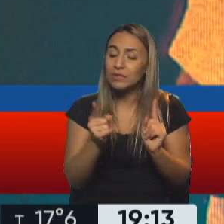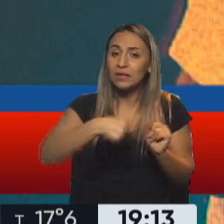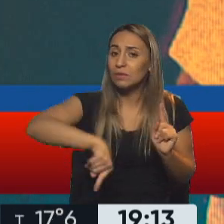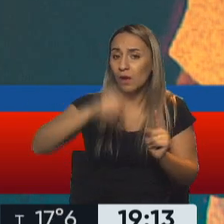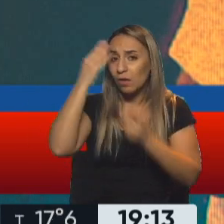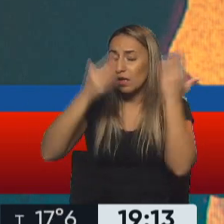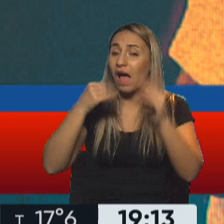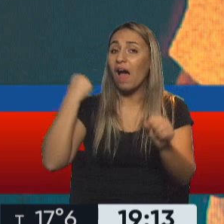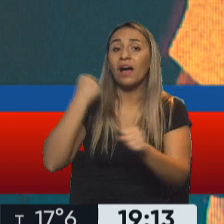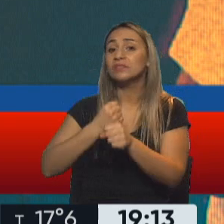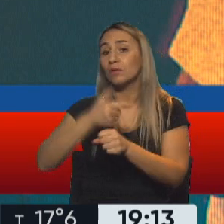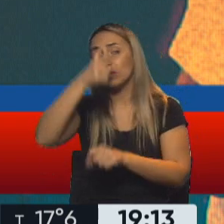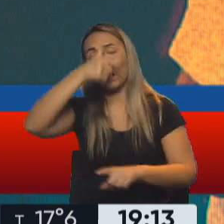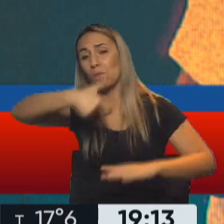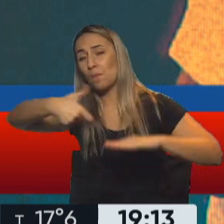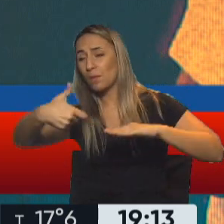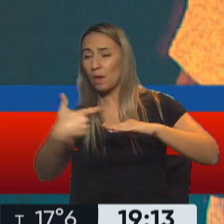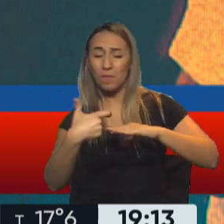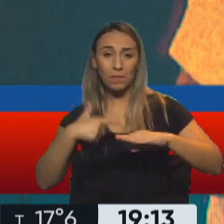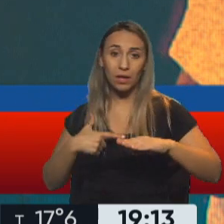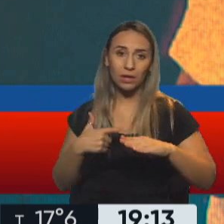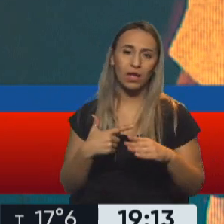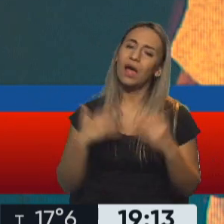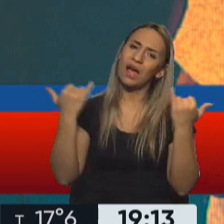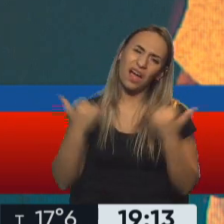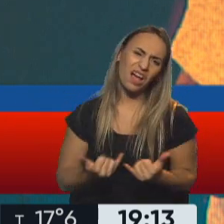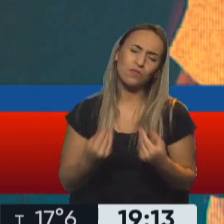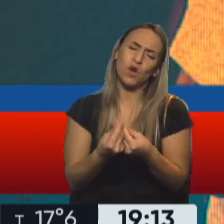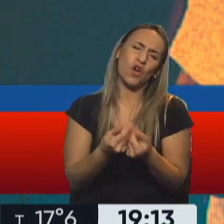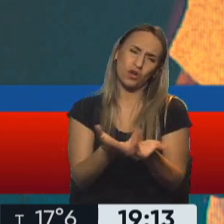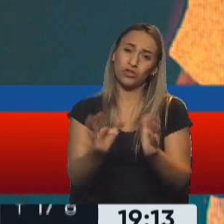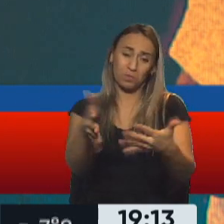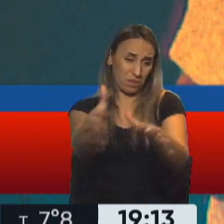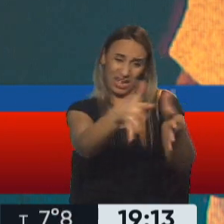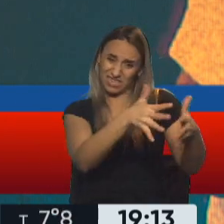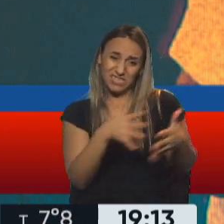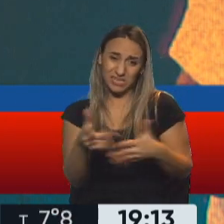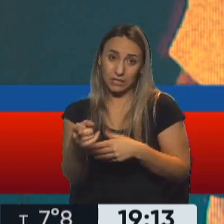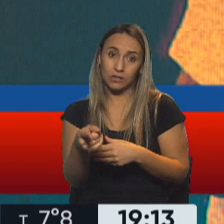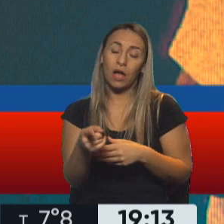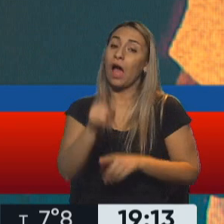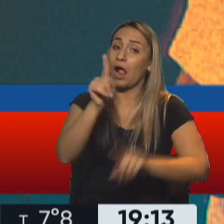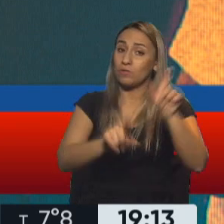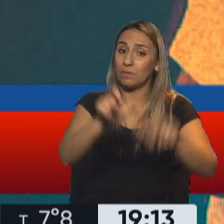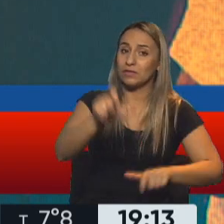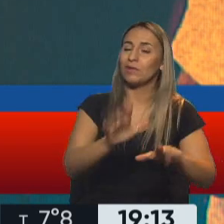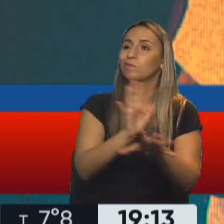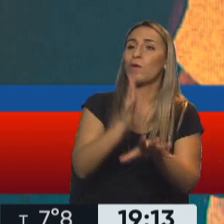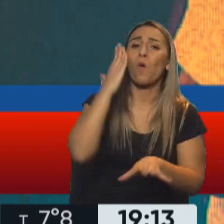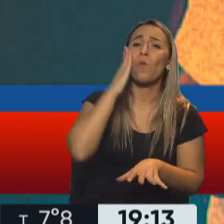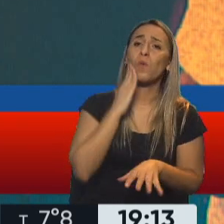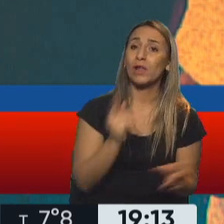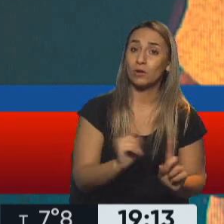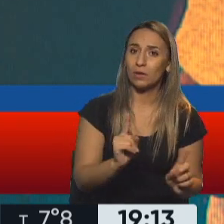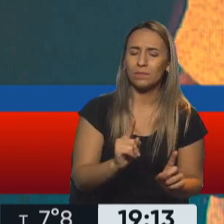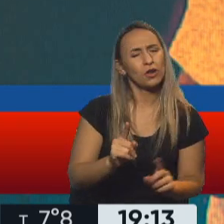una brigada de la policía de la ciudad. Hay un montón de casos de chicos que no son tan buenas víctimas como se las presenta el sistema y que así todo